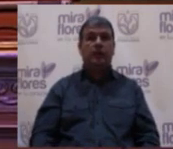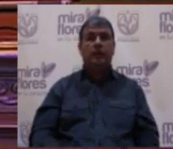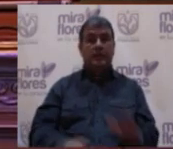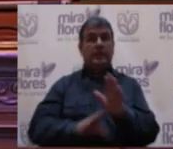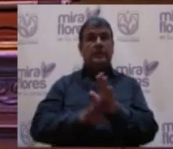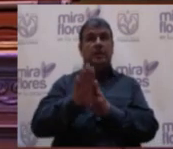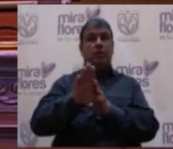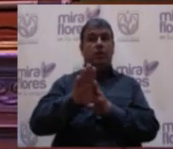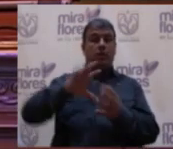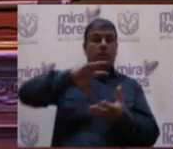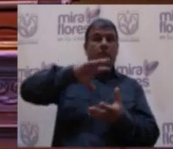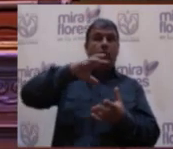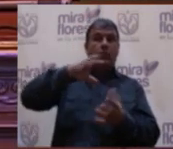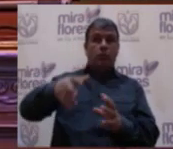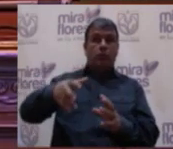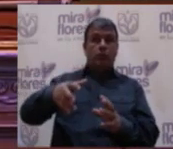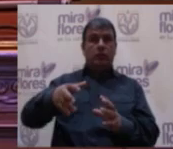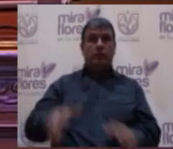desarrollados del mundo,